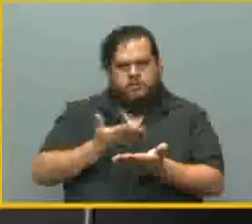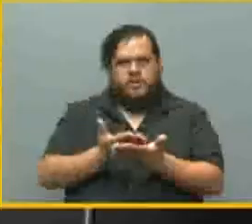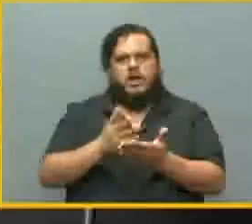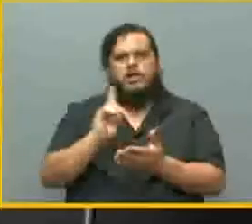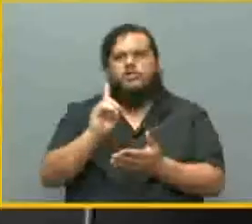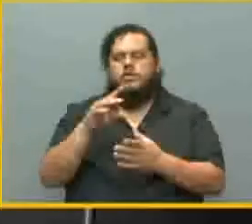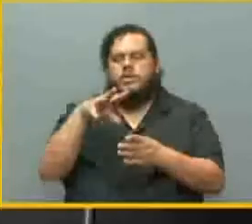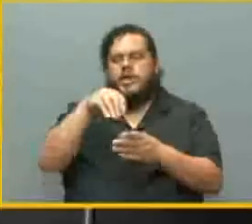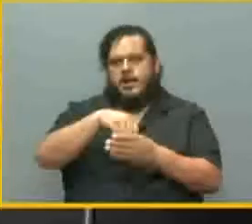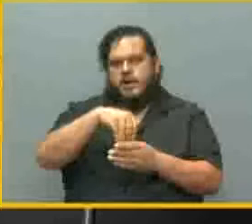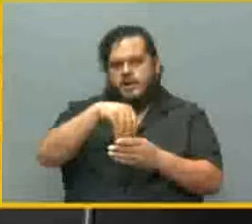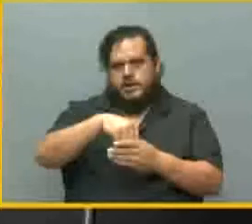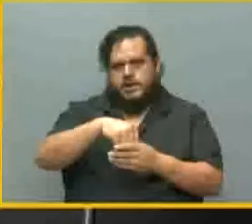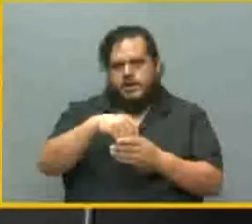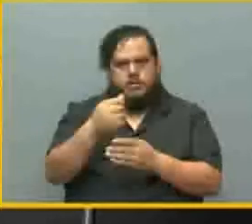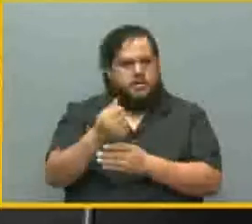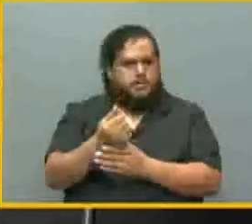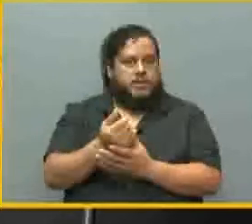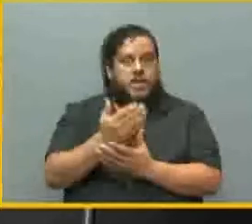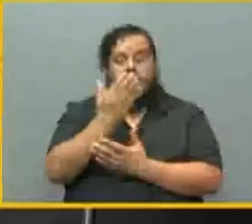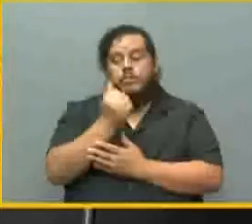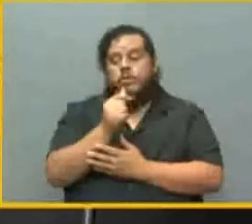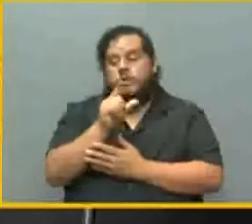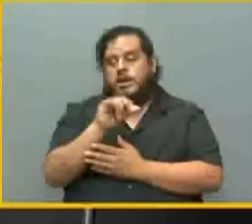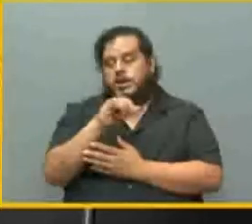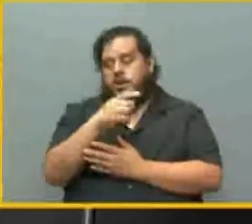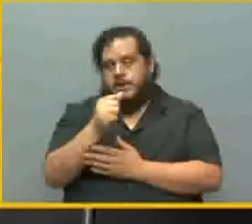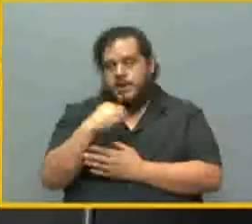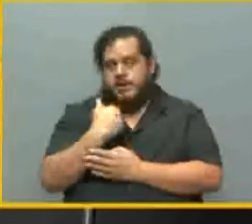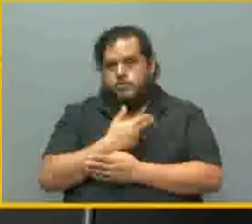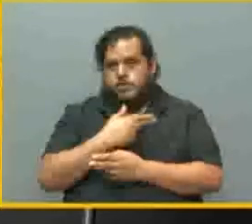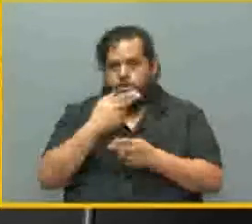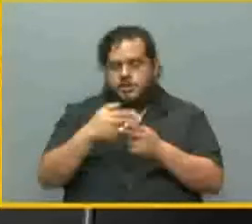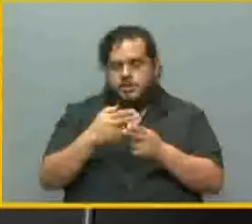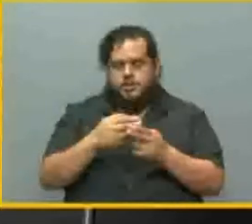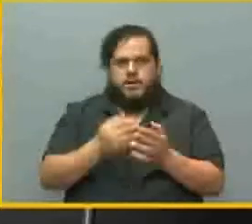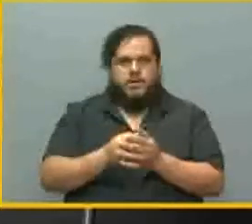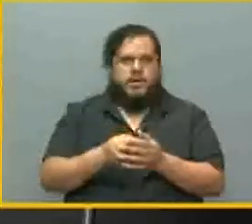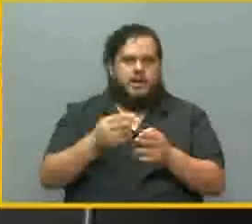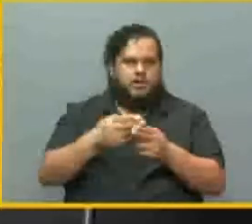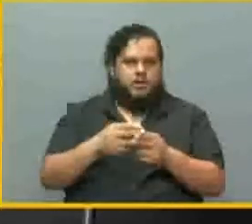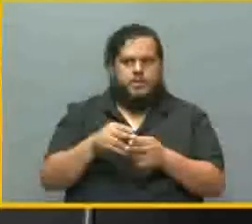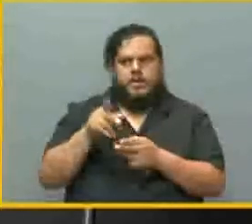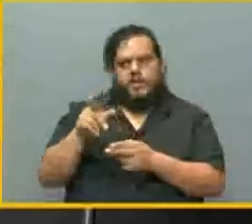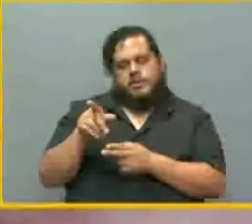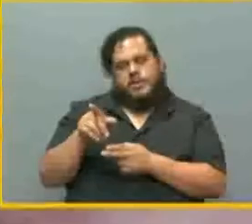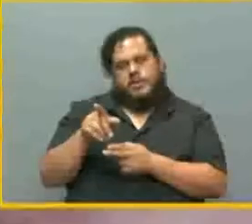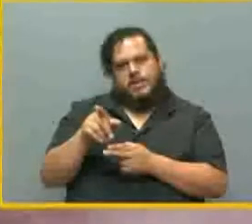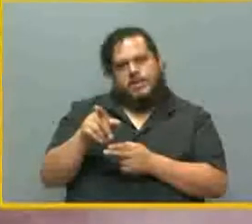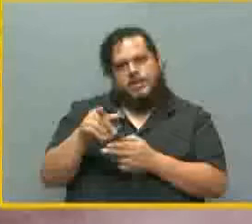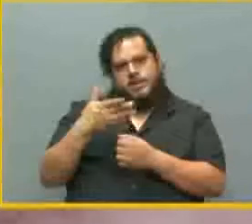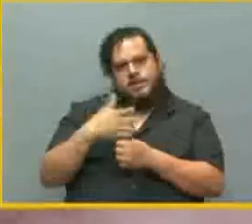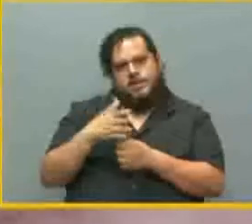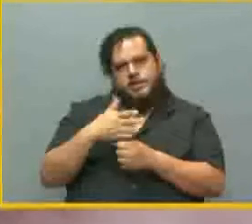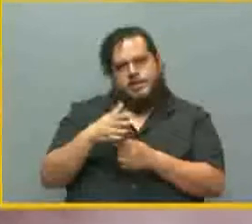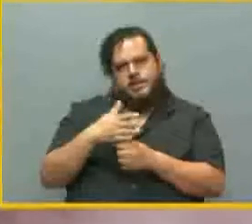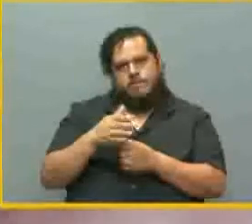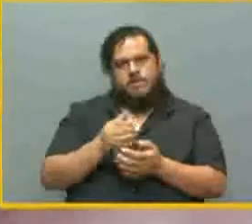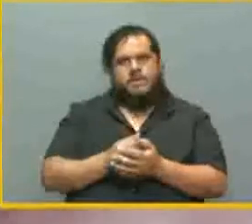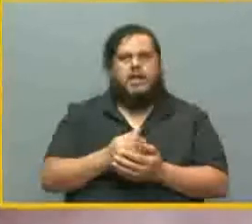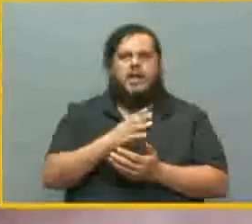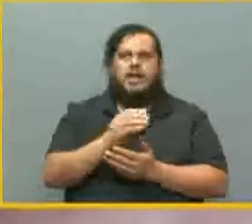por que la liga nuestra se llamaran el nombre de esta cerveza y